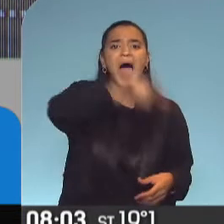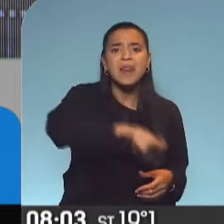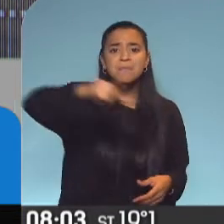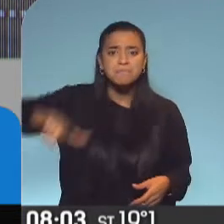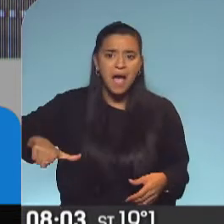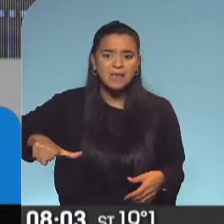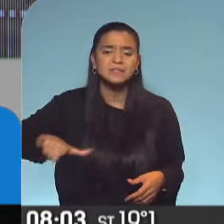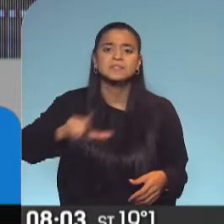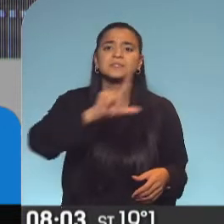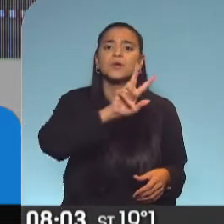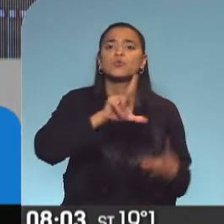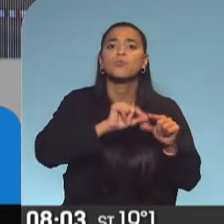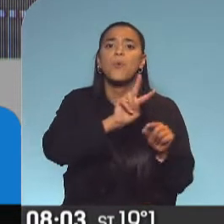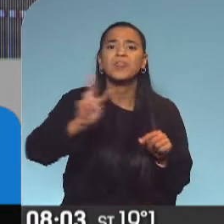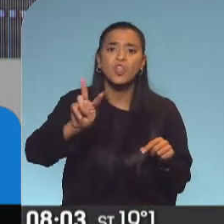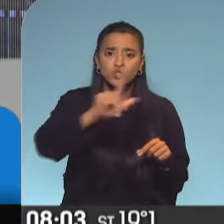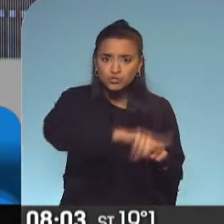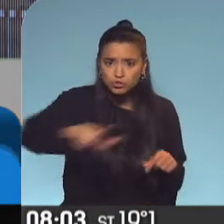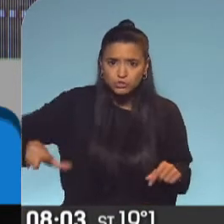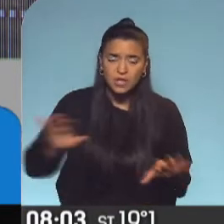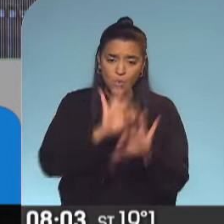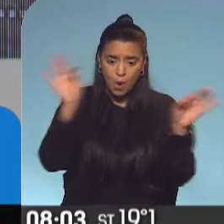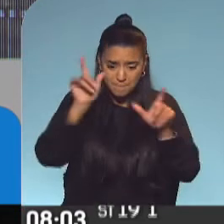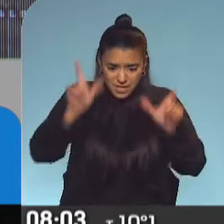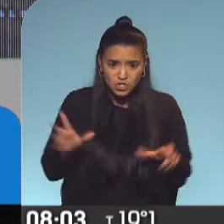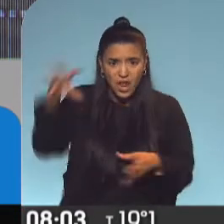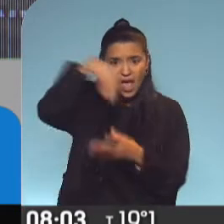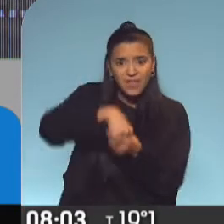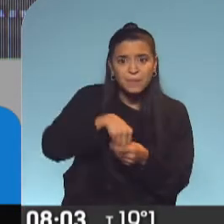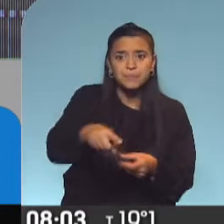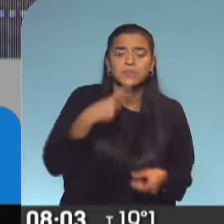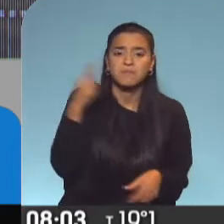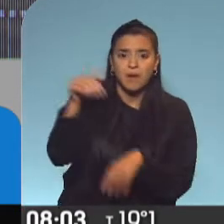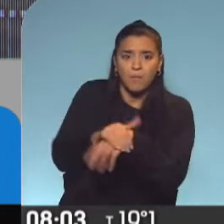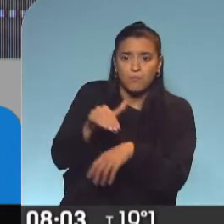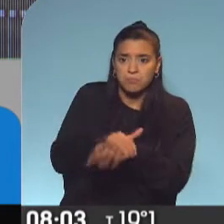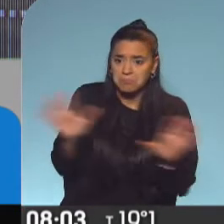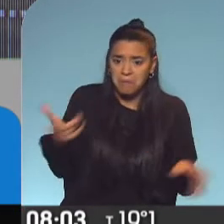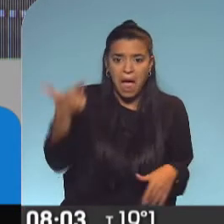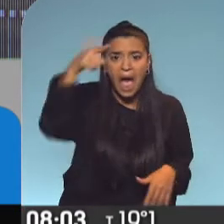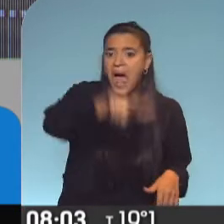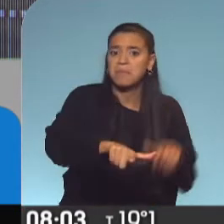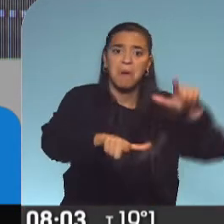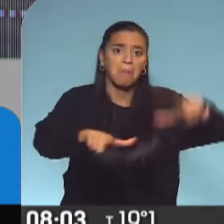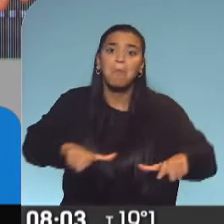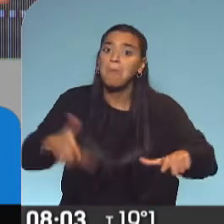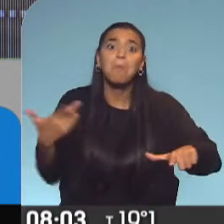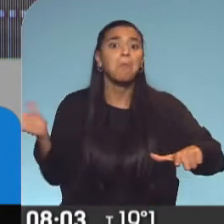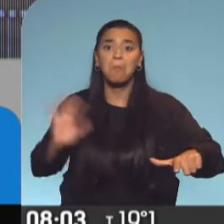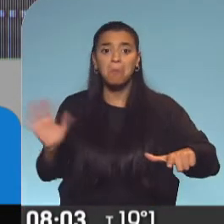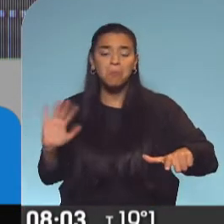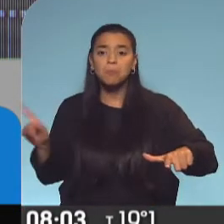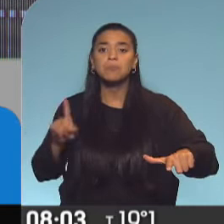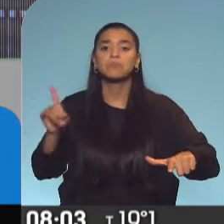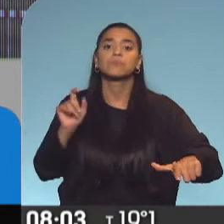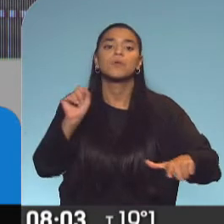dos armas de fuego calibre 22. Ninguna de las personas que estaban en ese lugar se hizo cargo de estas dos armas de fuego, dijo que eran de